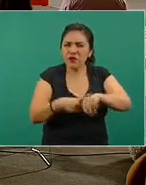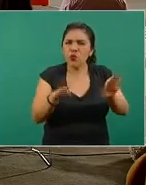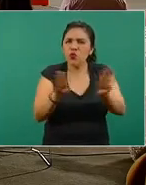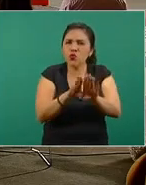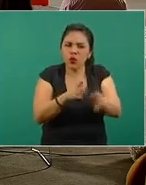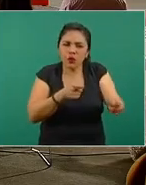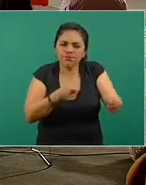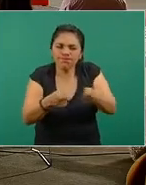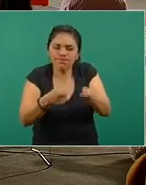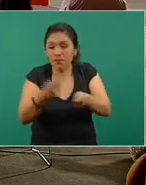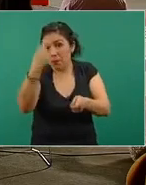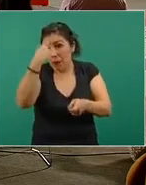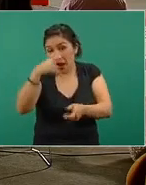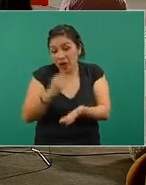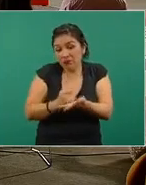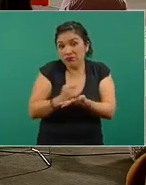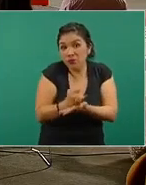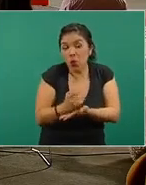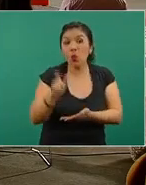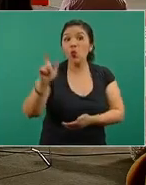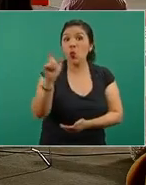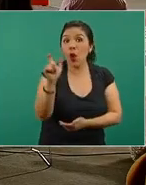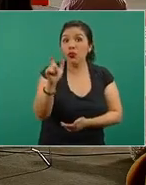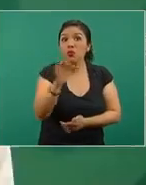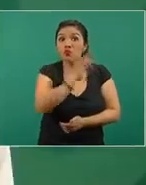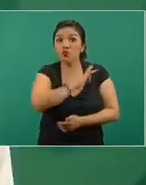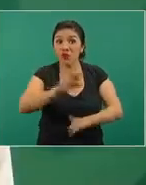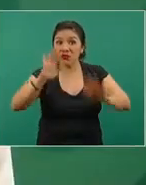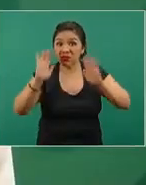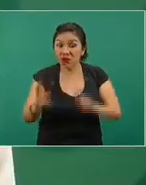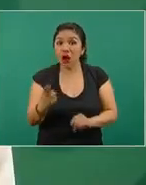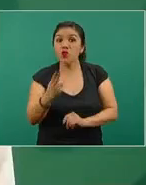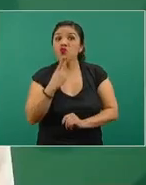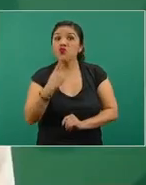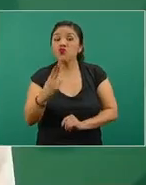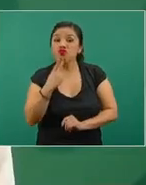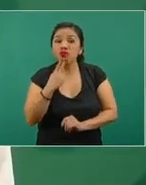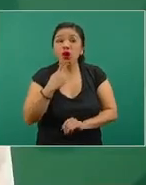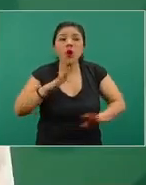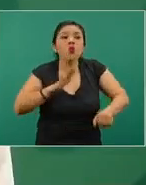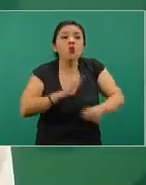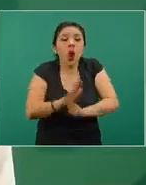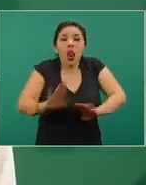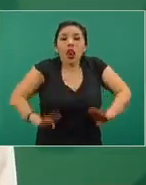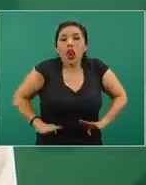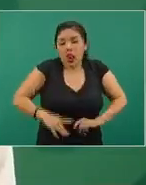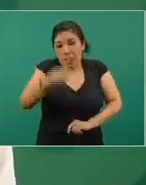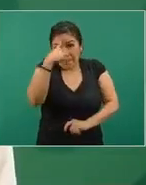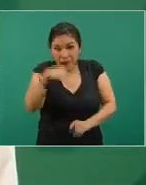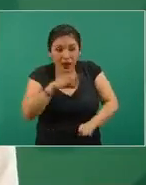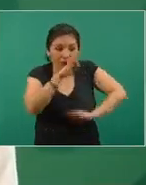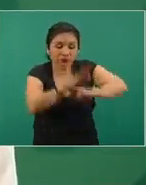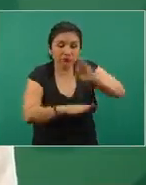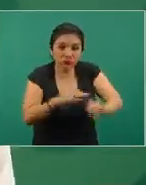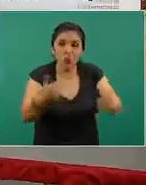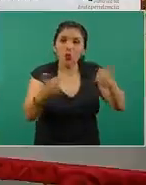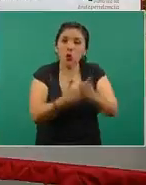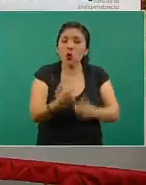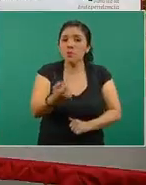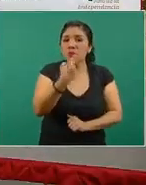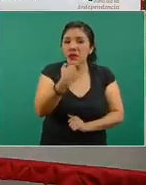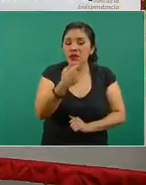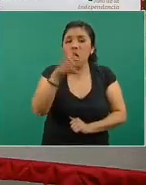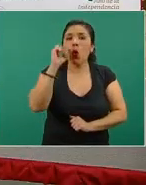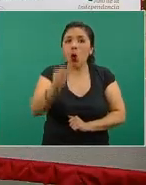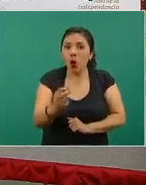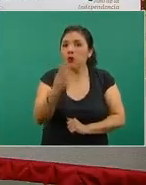de decisión sobre en qué momento es más pertinente utilizar cierto manejo, tanto de medicamentos como de